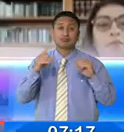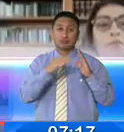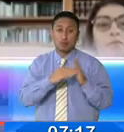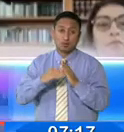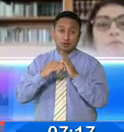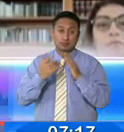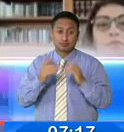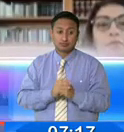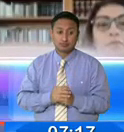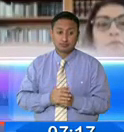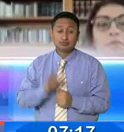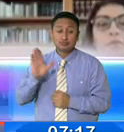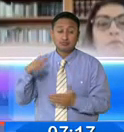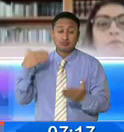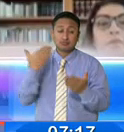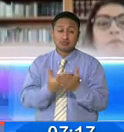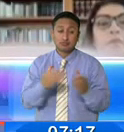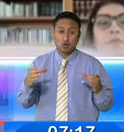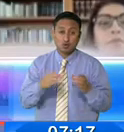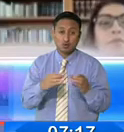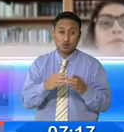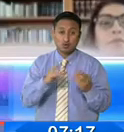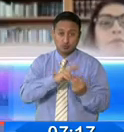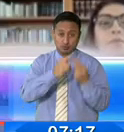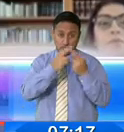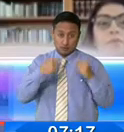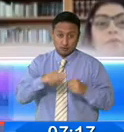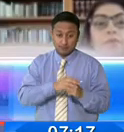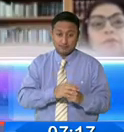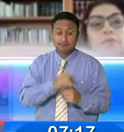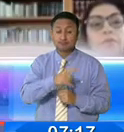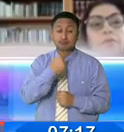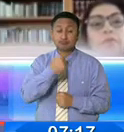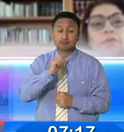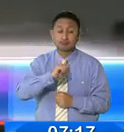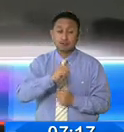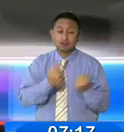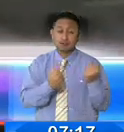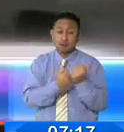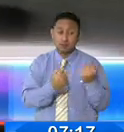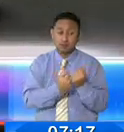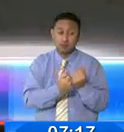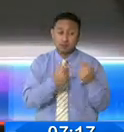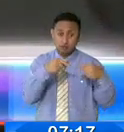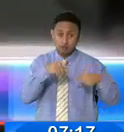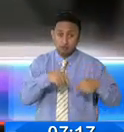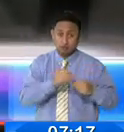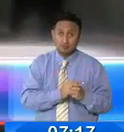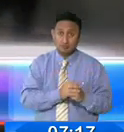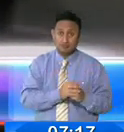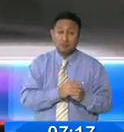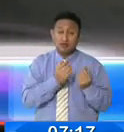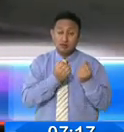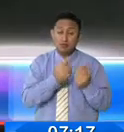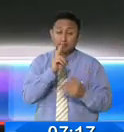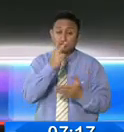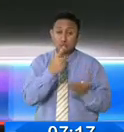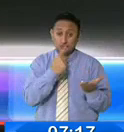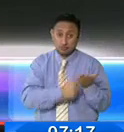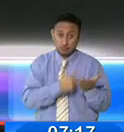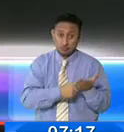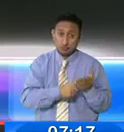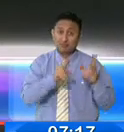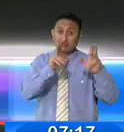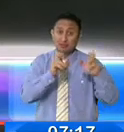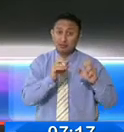de comparecer ante la Comisión de Enmiendas luego de que ésta ratificara el apoyo a la moción de excluir en el informe para segundo debate lo referente al